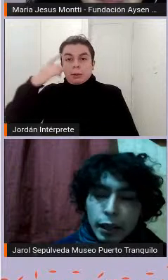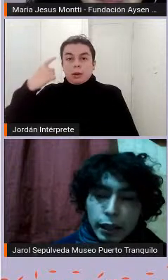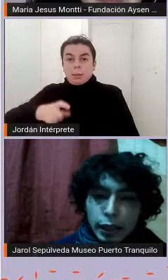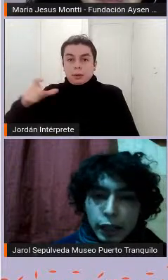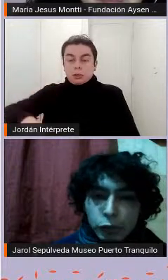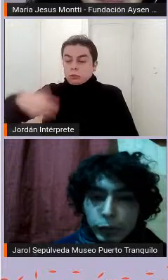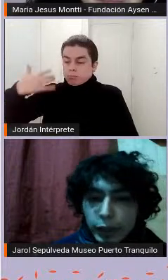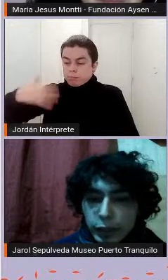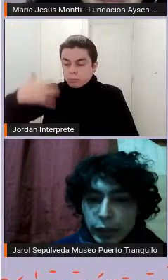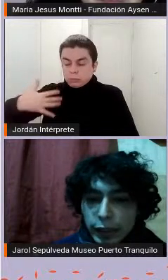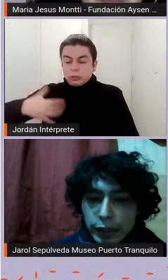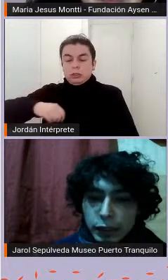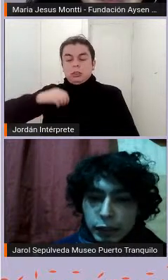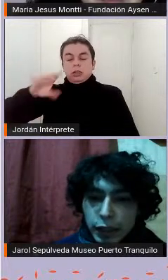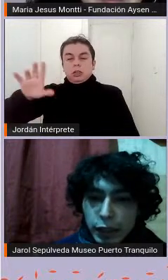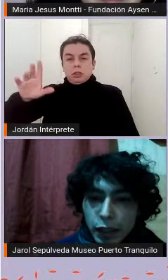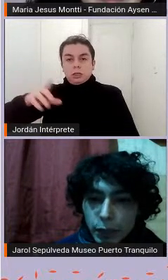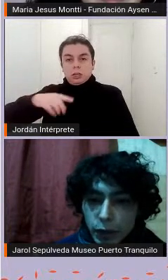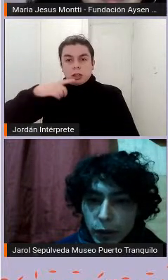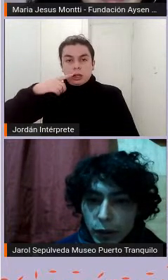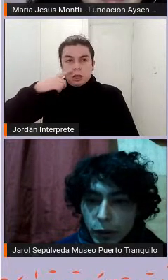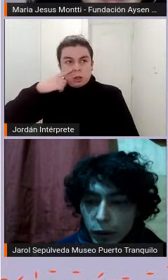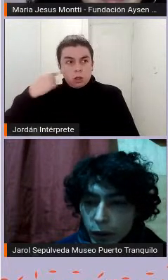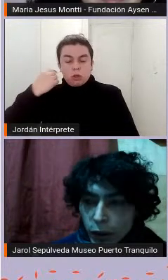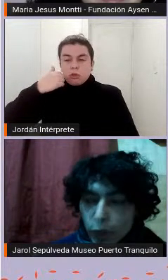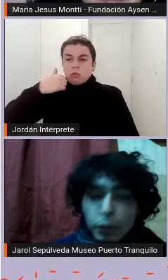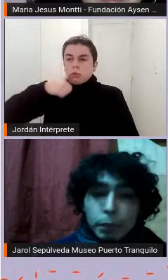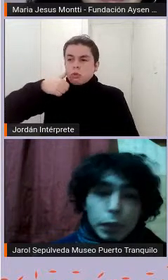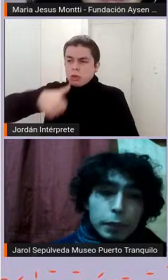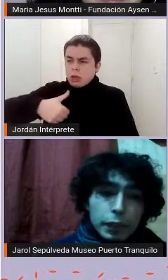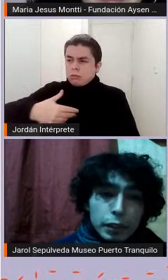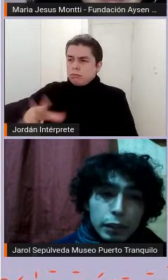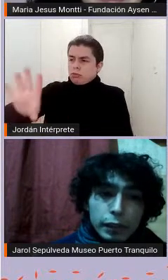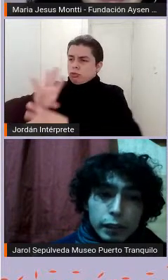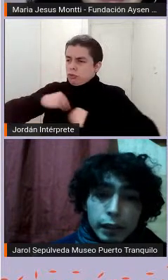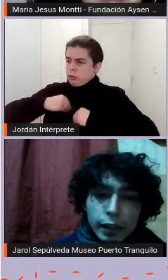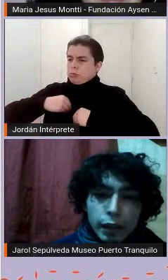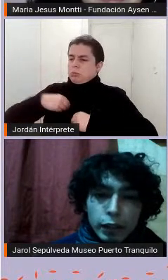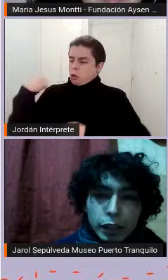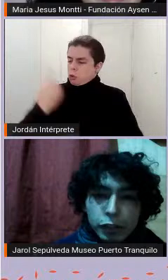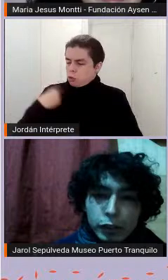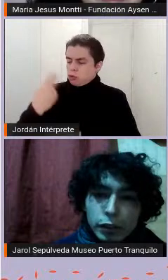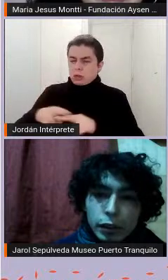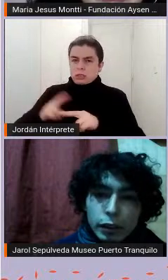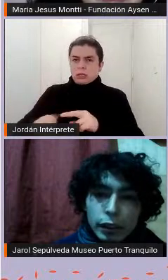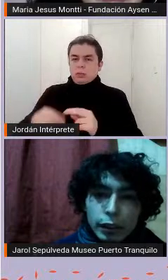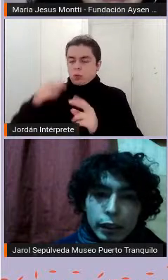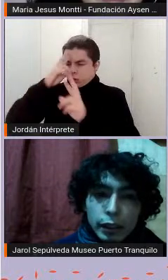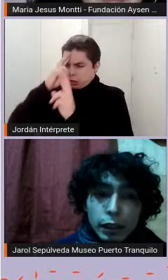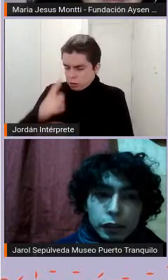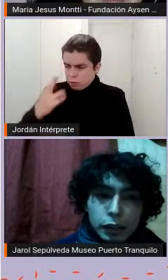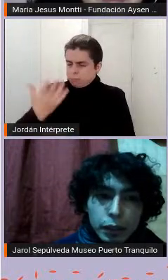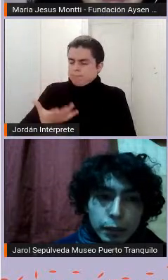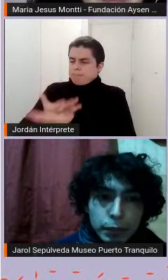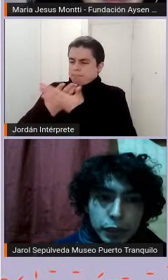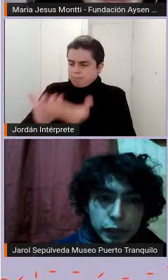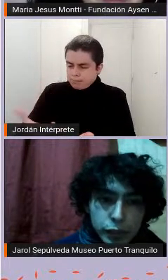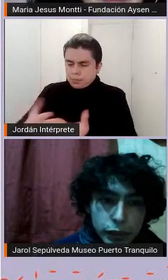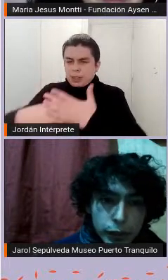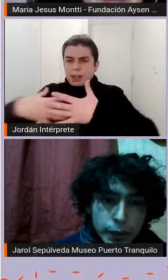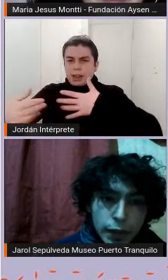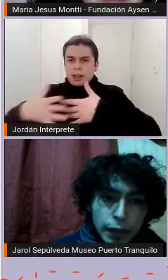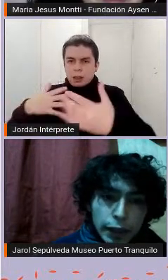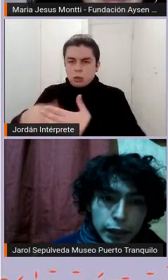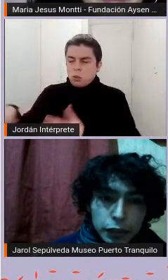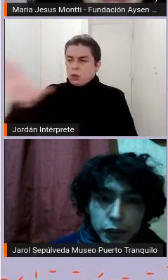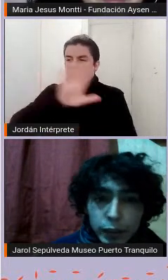día asume estas actividades como propias, y lo hacen desde la valoración del ecosistema, por así